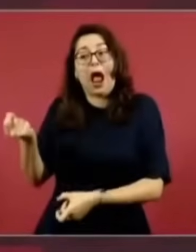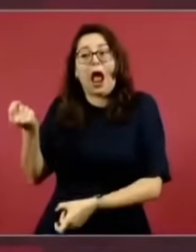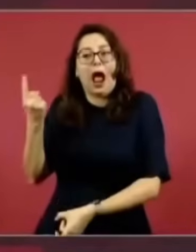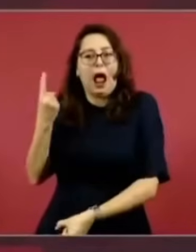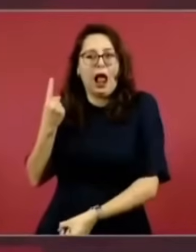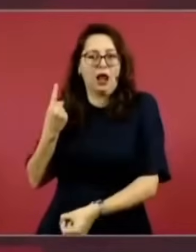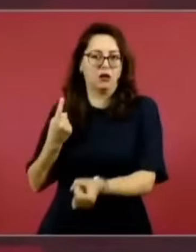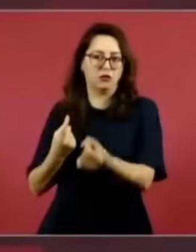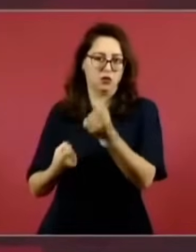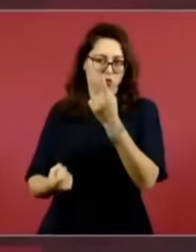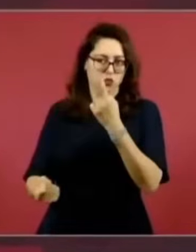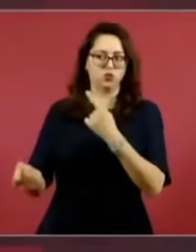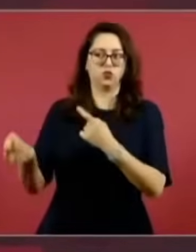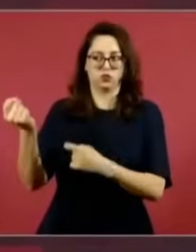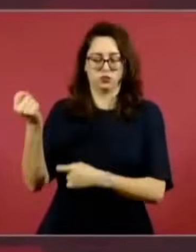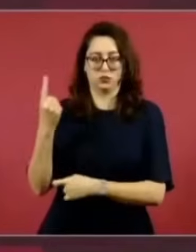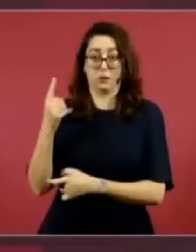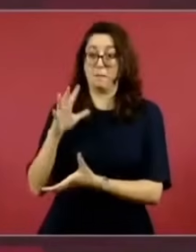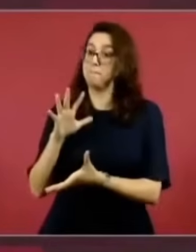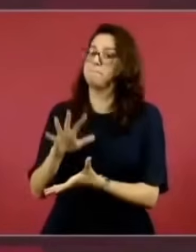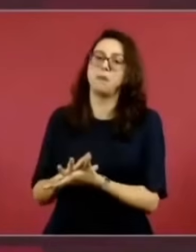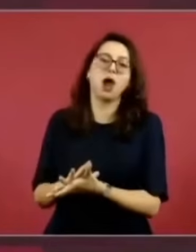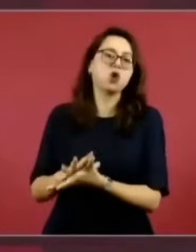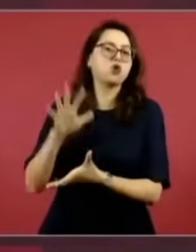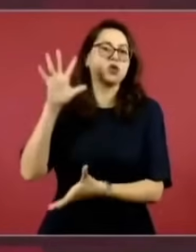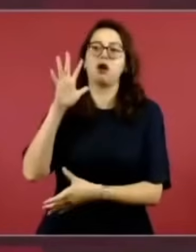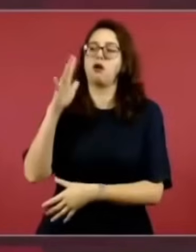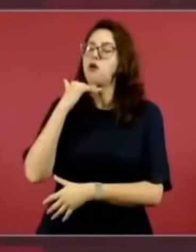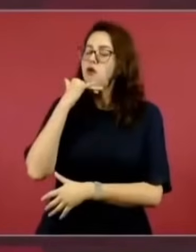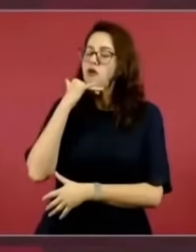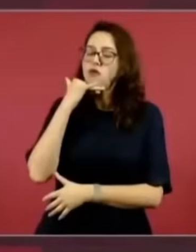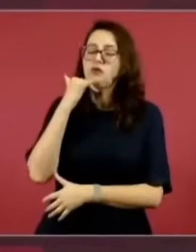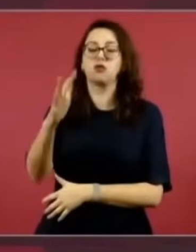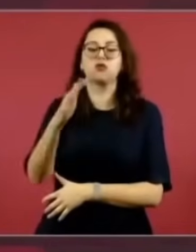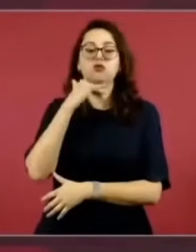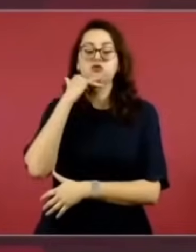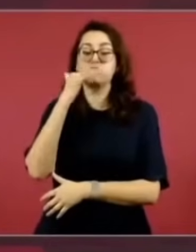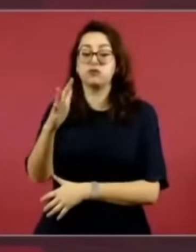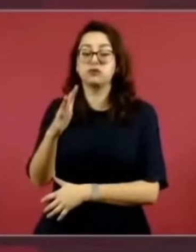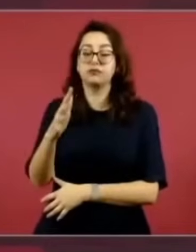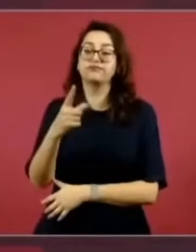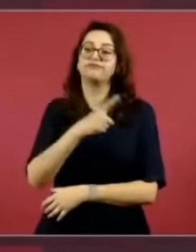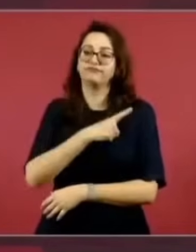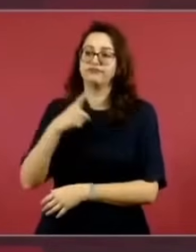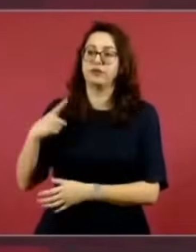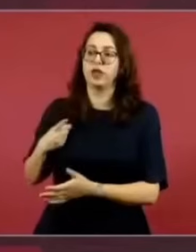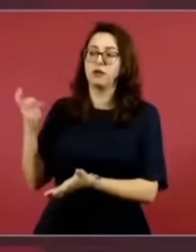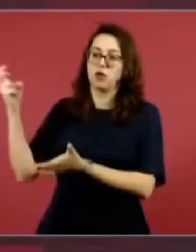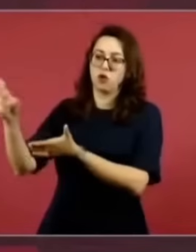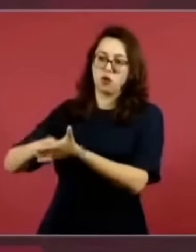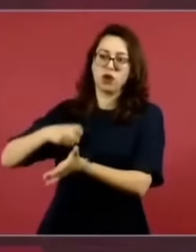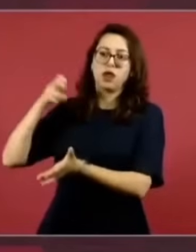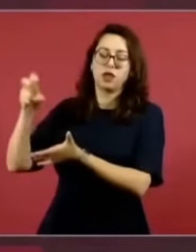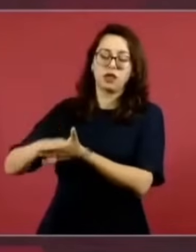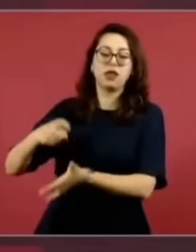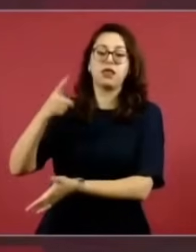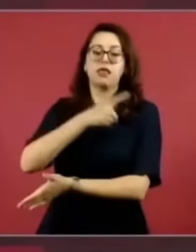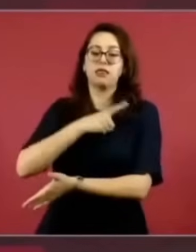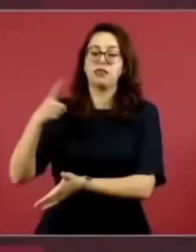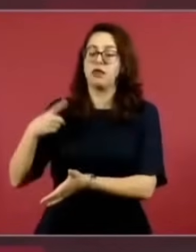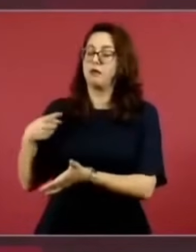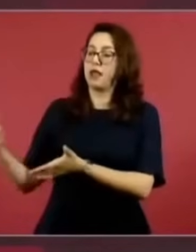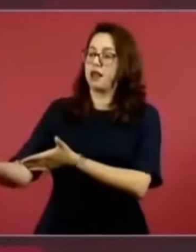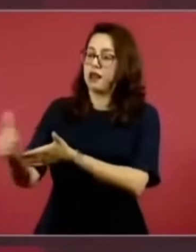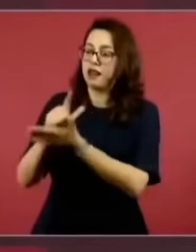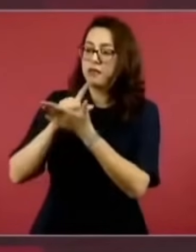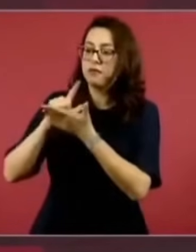la corrupción. Entonces sí hace falta. ¿Cómo se limpia el Poder